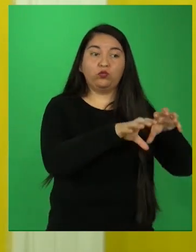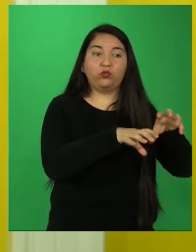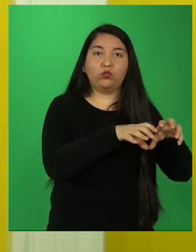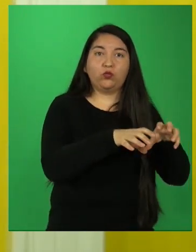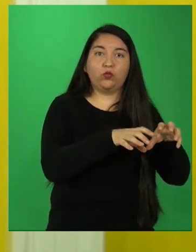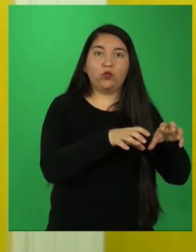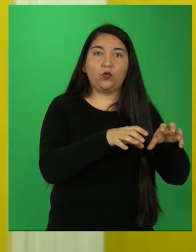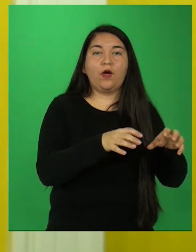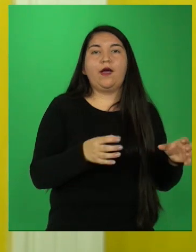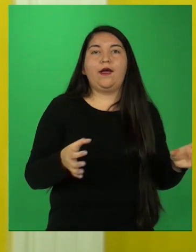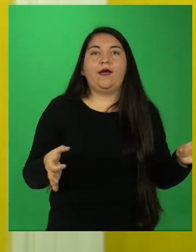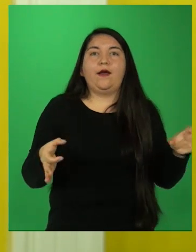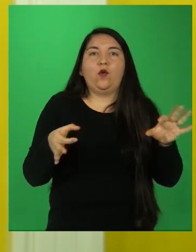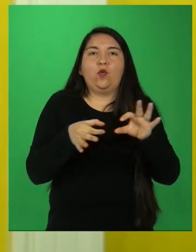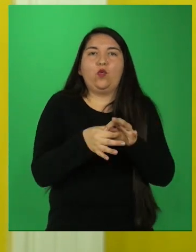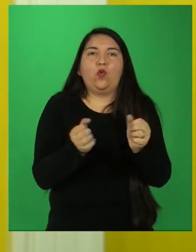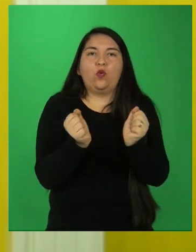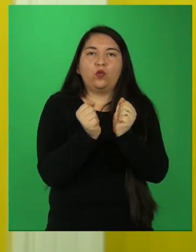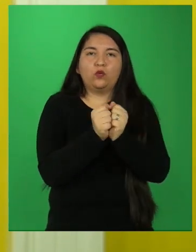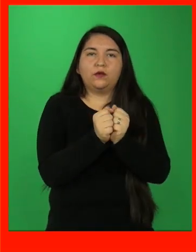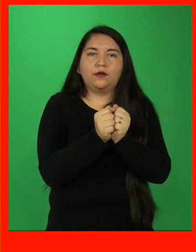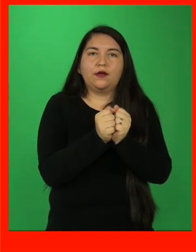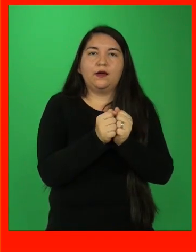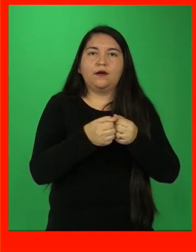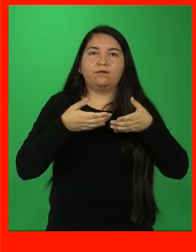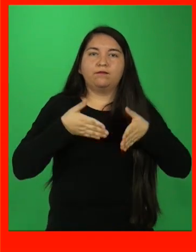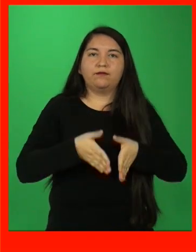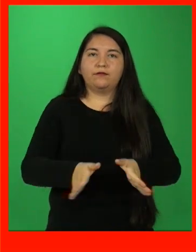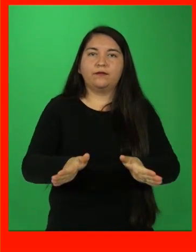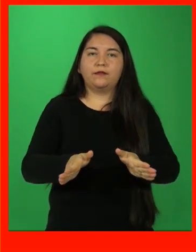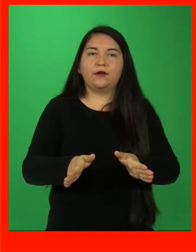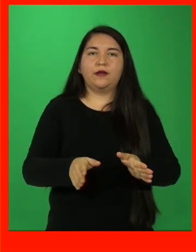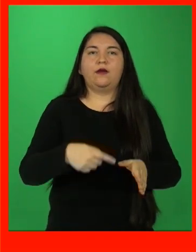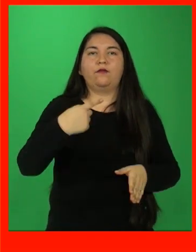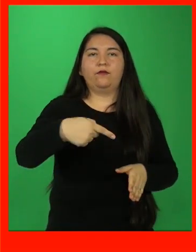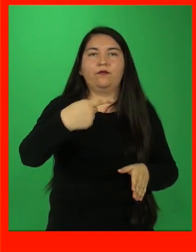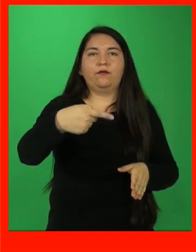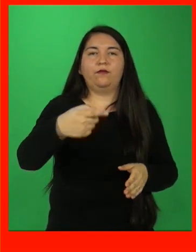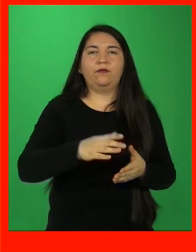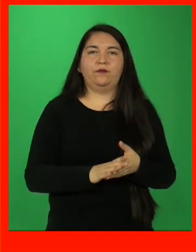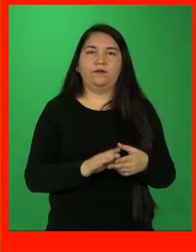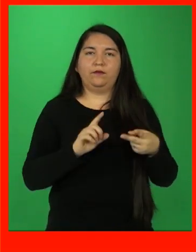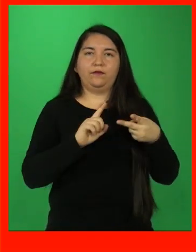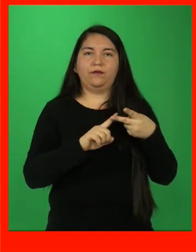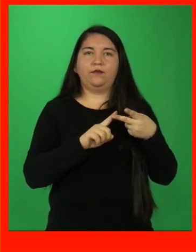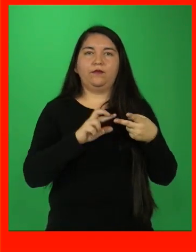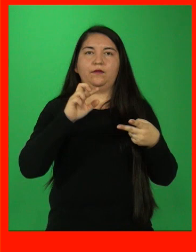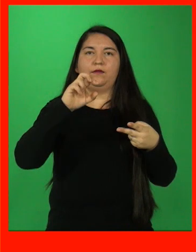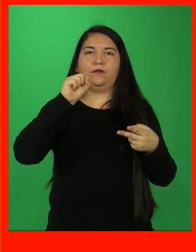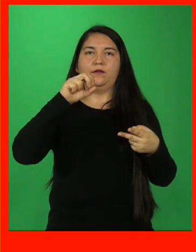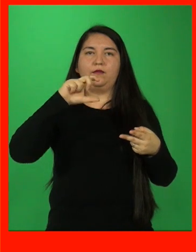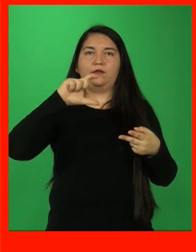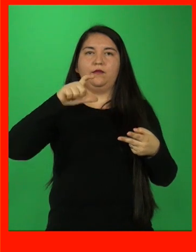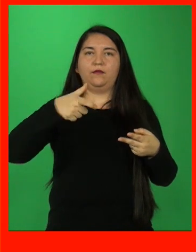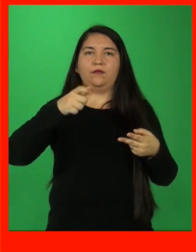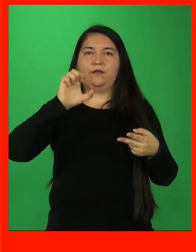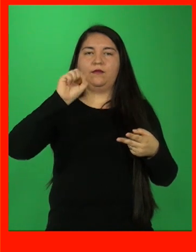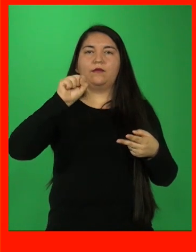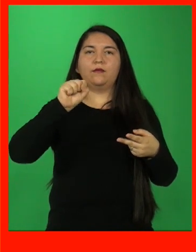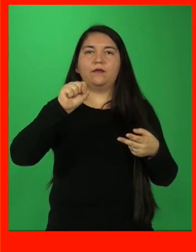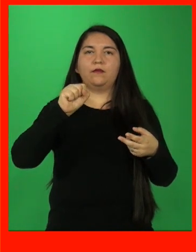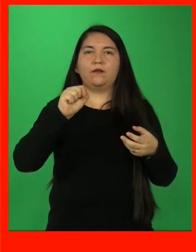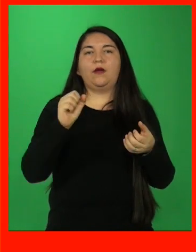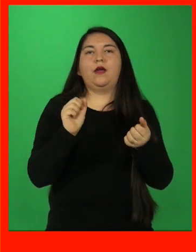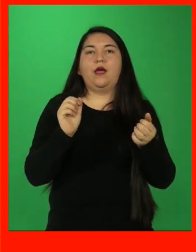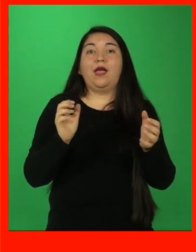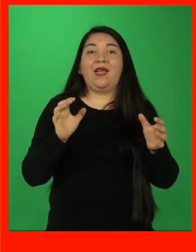cruzar entre sí y tener una descendencia fértil, por ahora. Pangea, este supercontinente que estaba todo junto